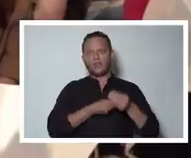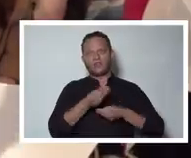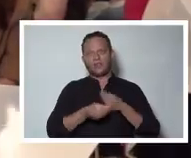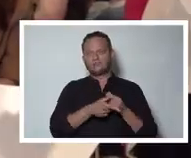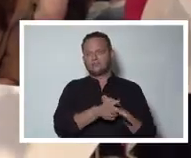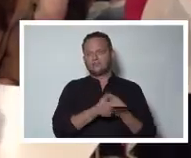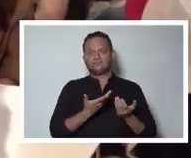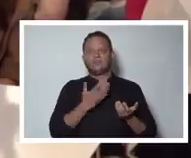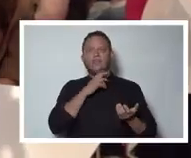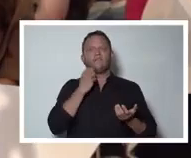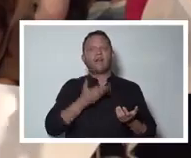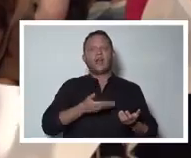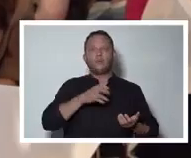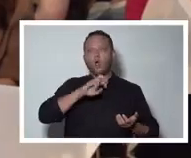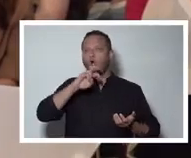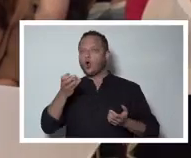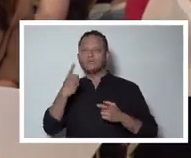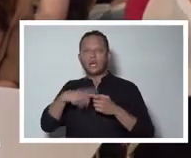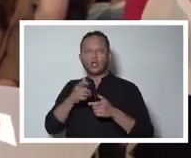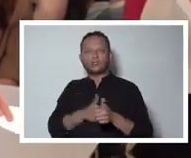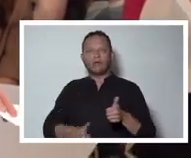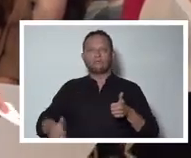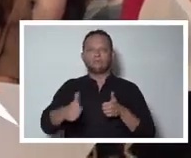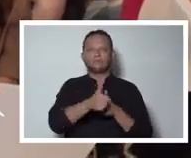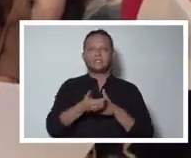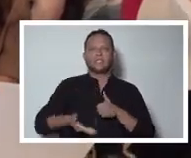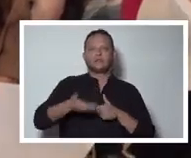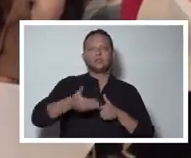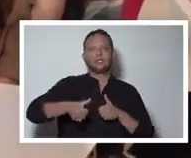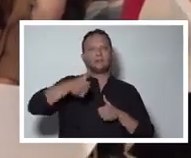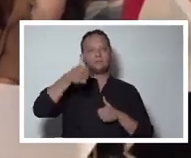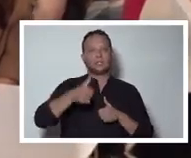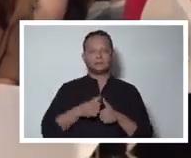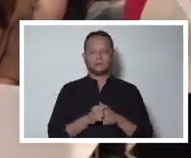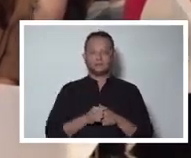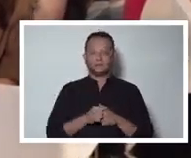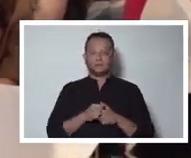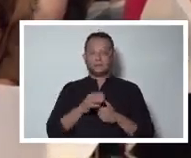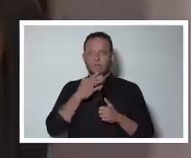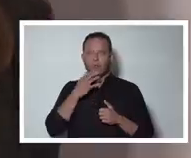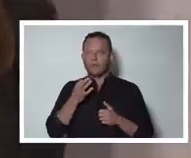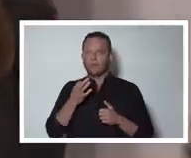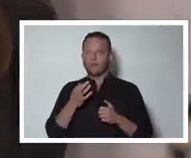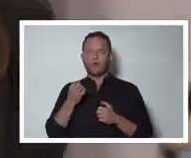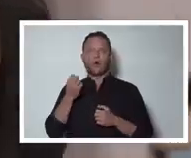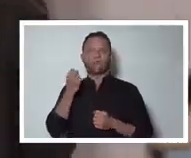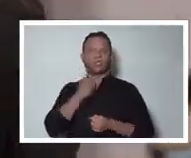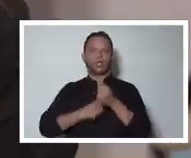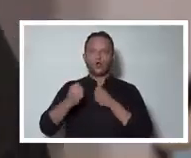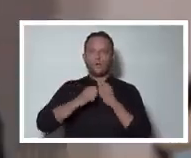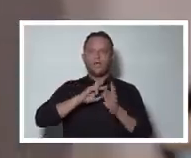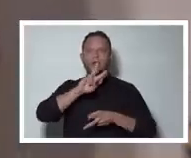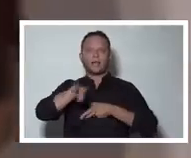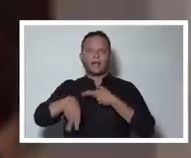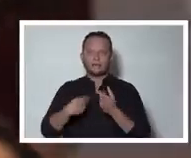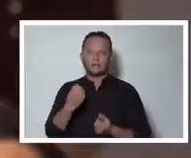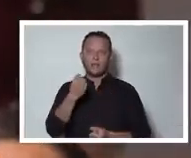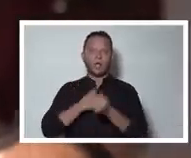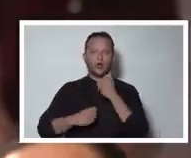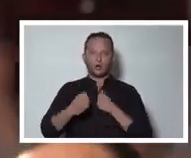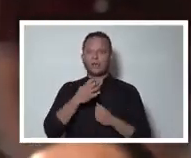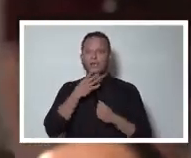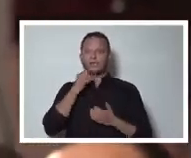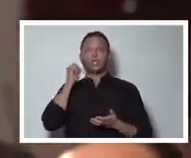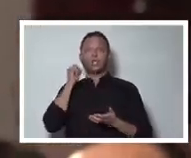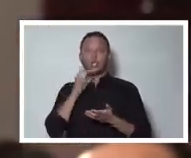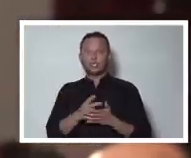momento ponerse en valor porque hay otras cosas importantes para poner en valor porque hay que reactivar la economía y otra vez van